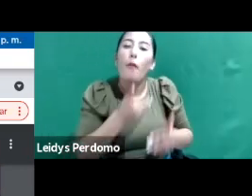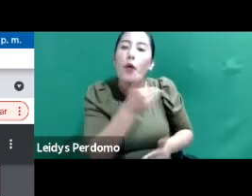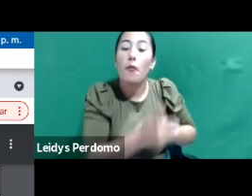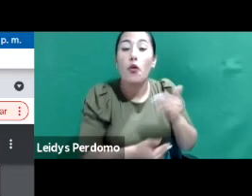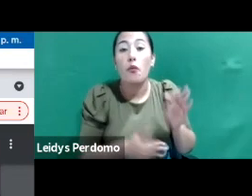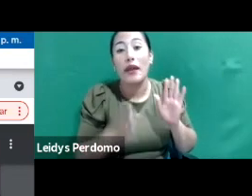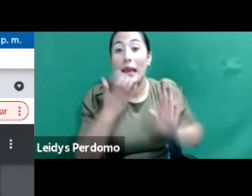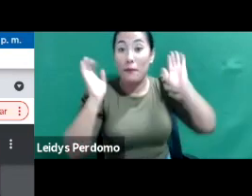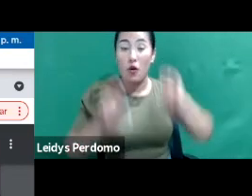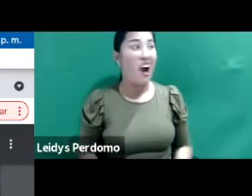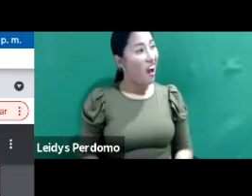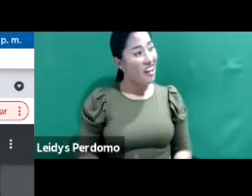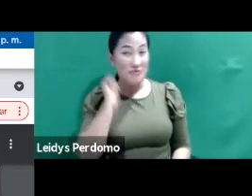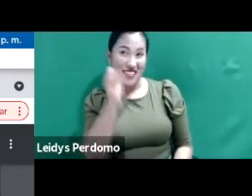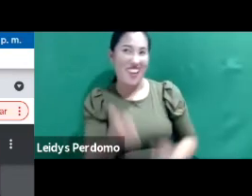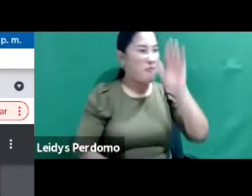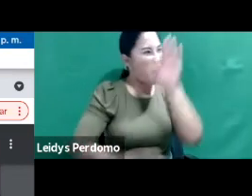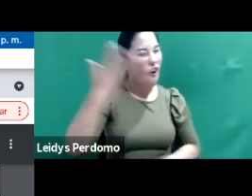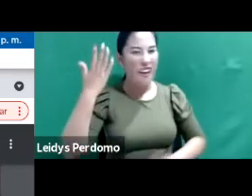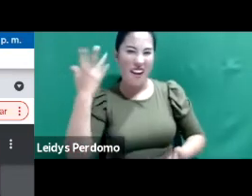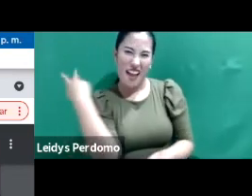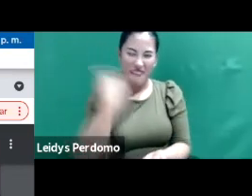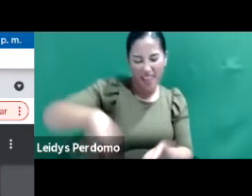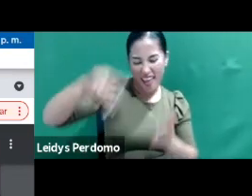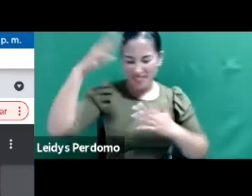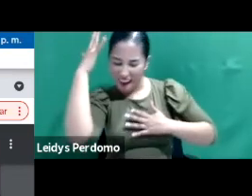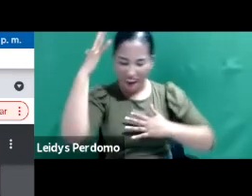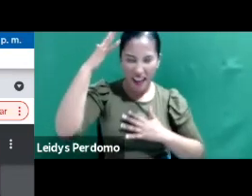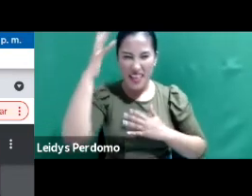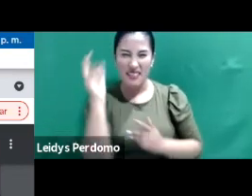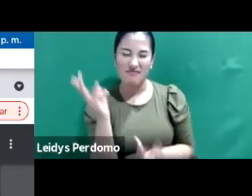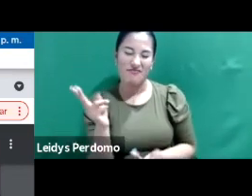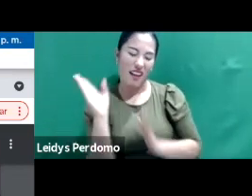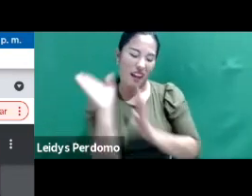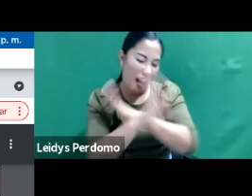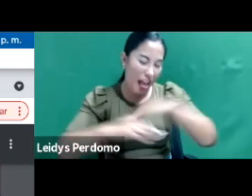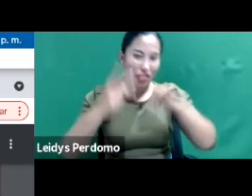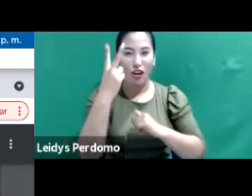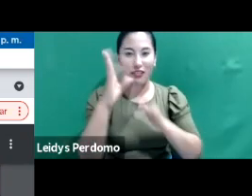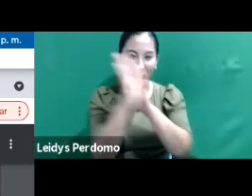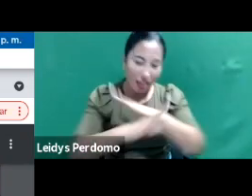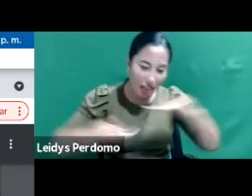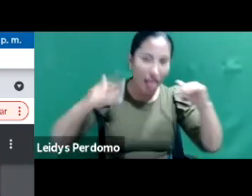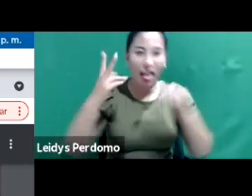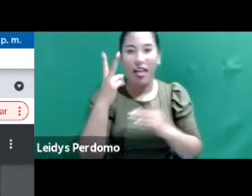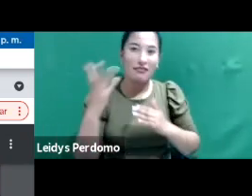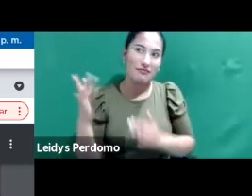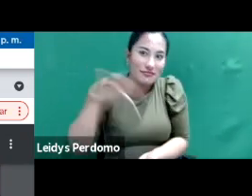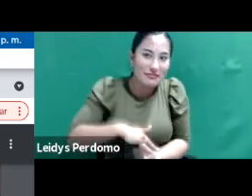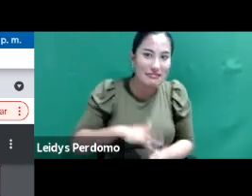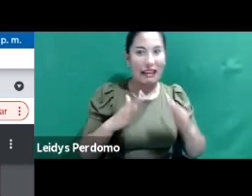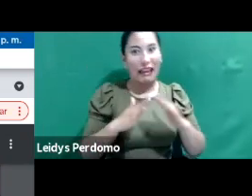ir a la fiesta y llegar a las 2 de la mañana. Me estoy inventando algo, ¿vale? Porque no sé cuántos años tenga, no sé si pueda